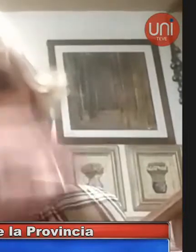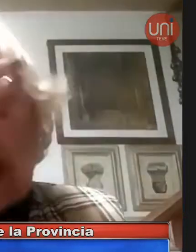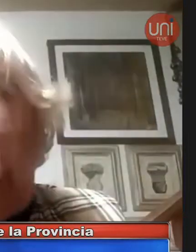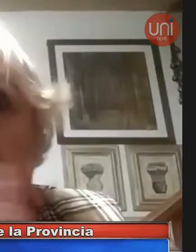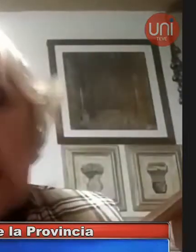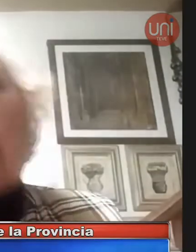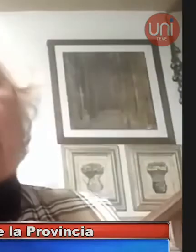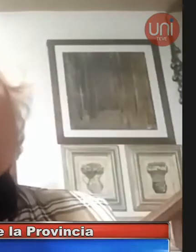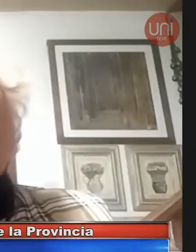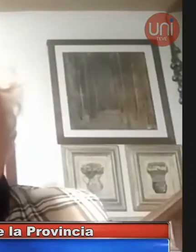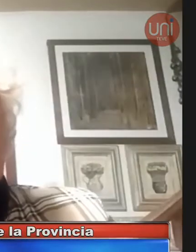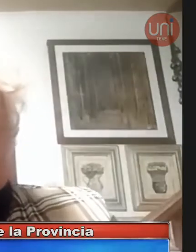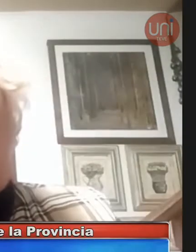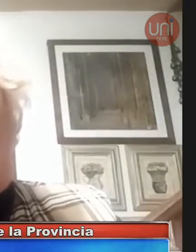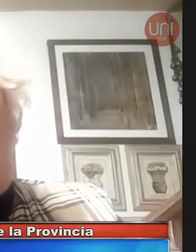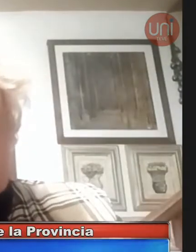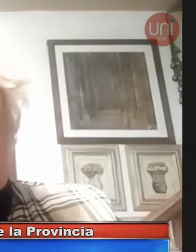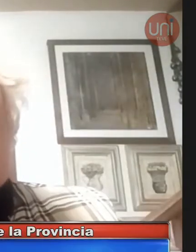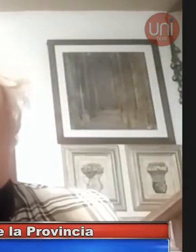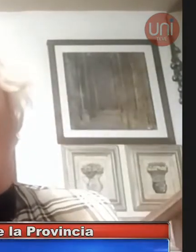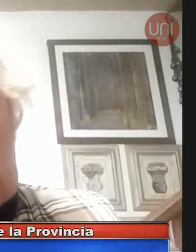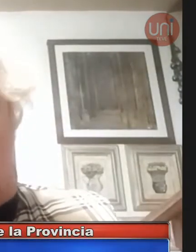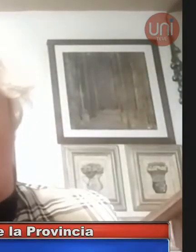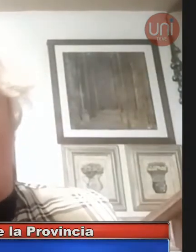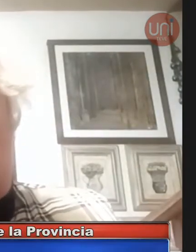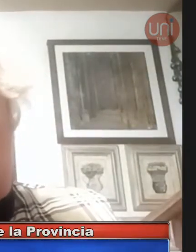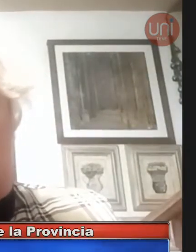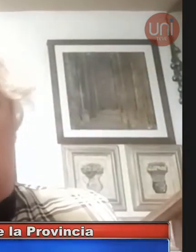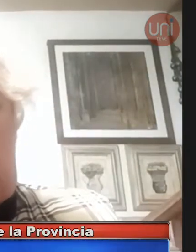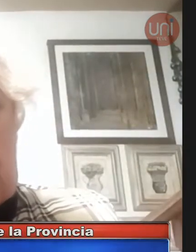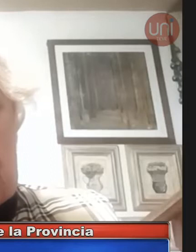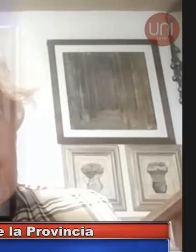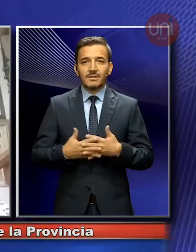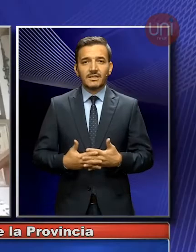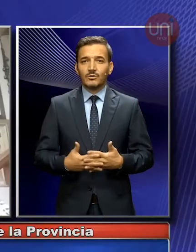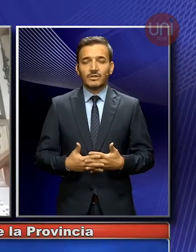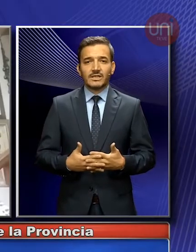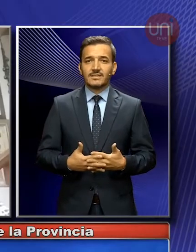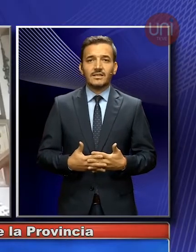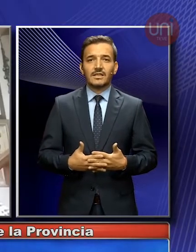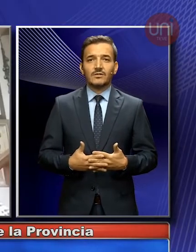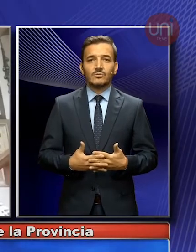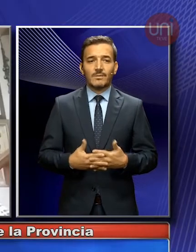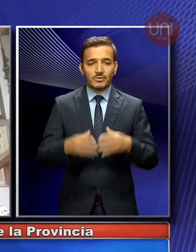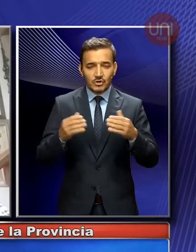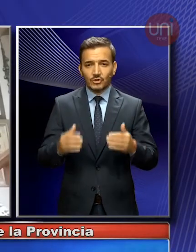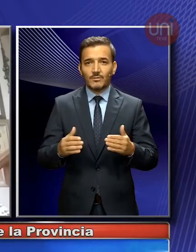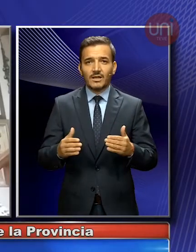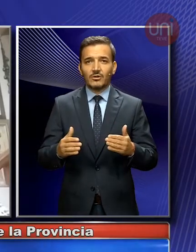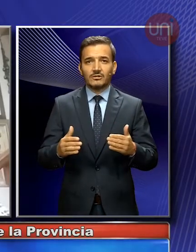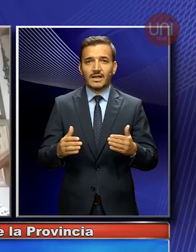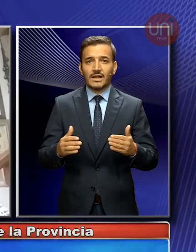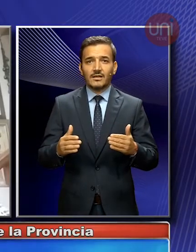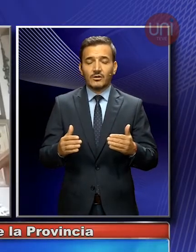barreras que actúan evitando el contagio. Bien, Delia, evidentemente ustedes tienen una posición tomada